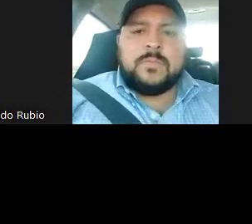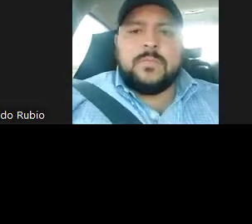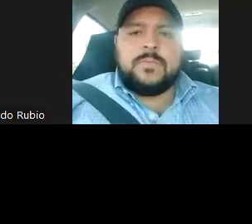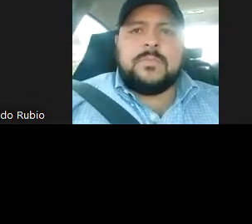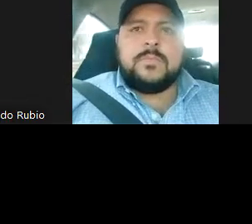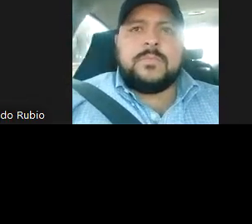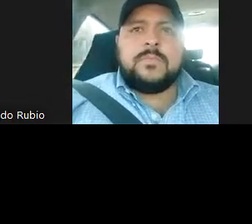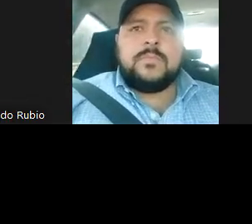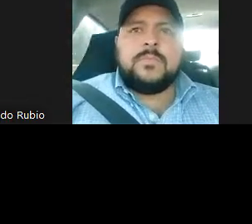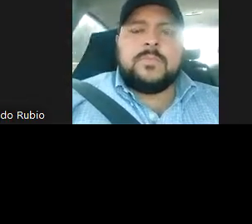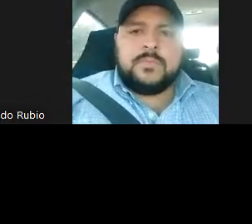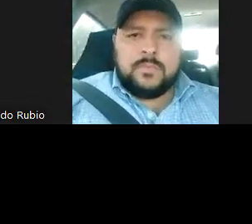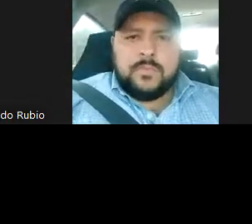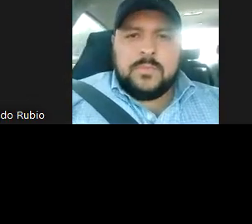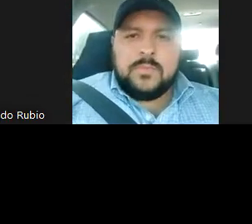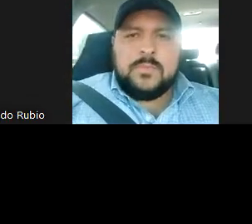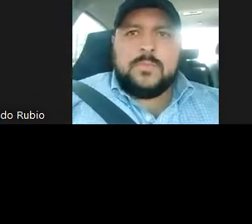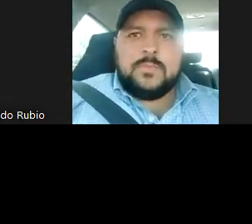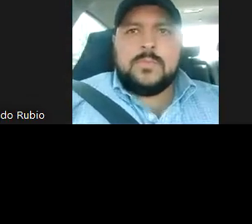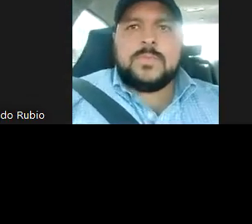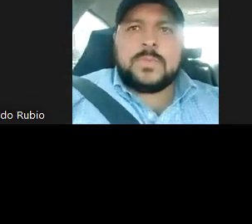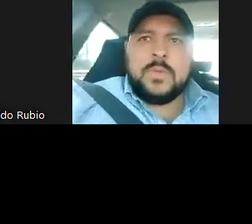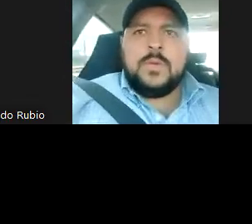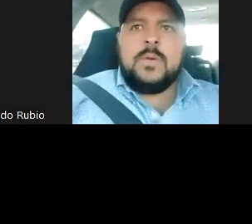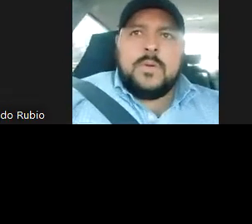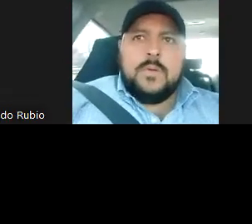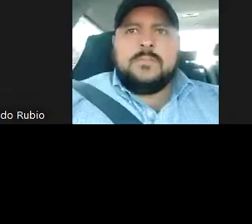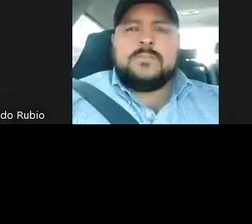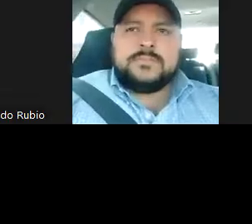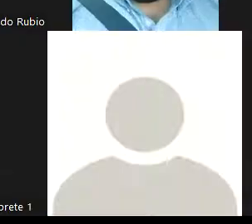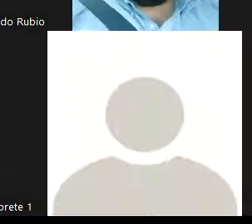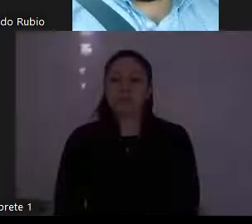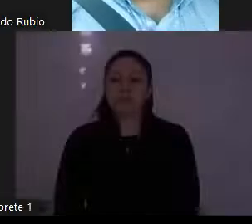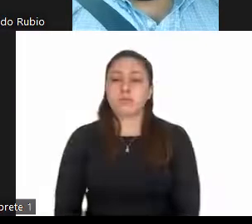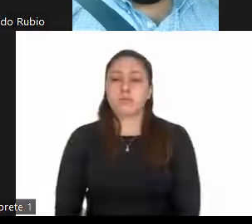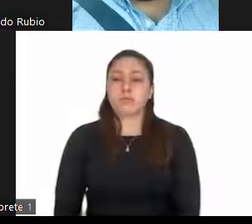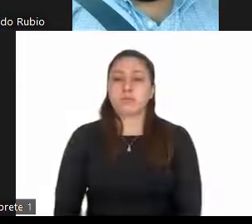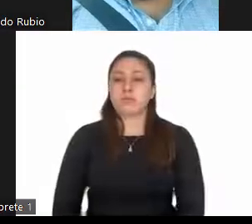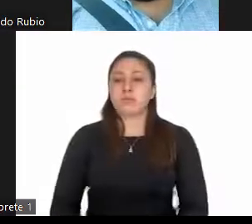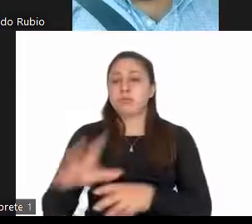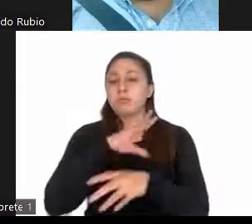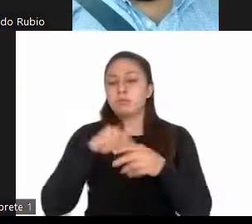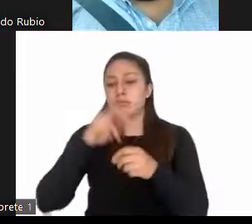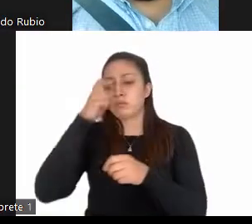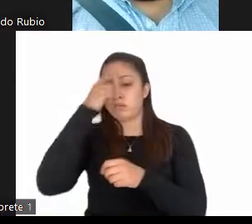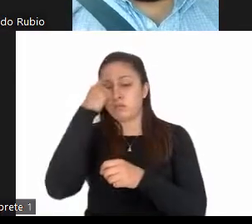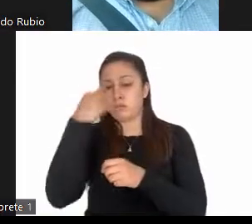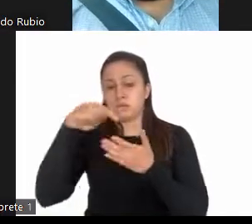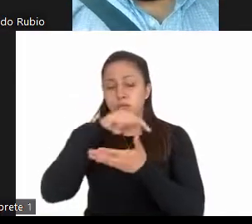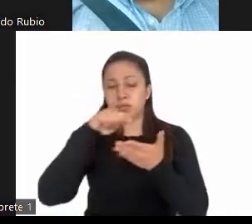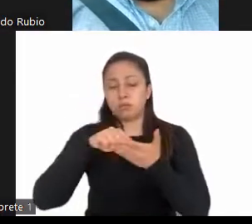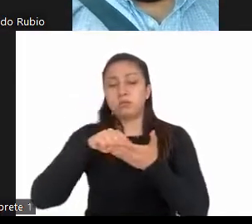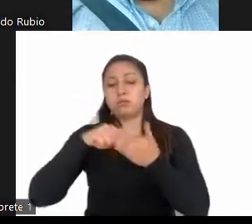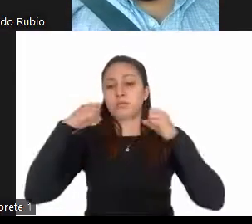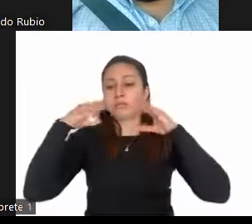reglas, como son, por ejemplo, que podrá colgarse en elementos del equipamiento urbano, bastidores y mamparas siempre que no se